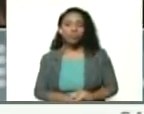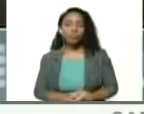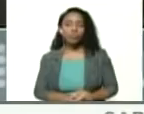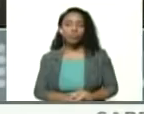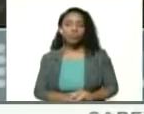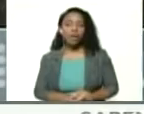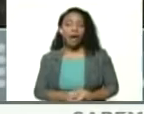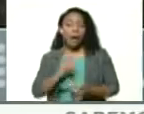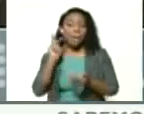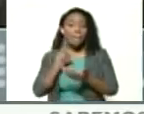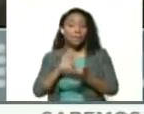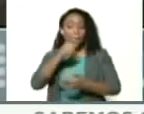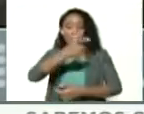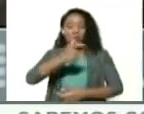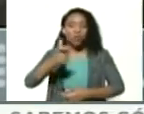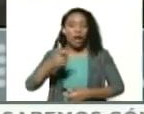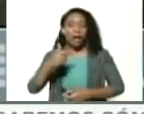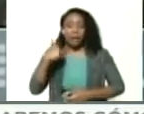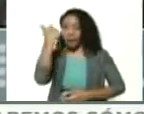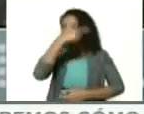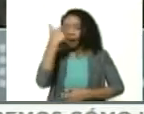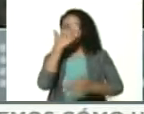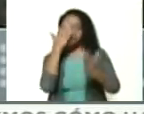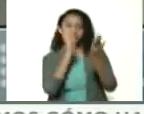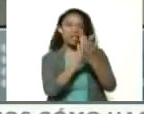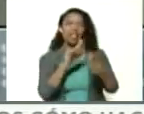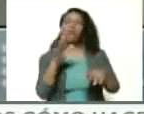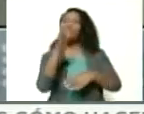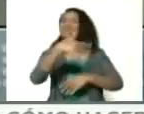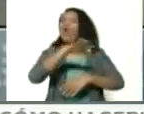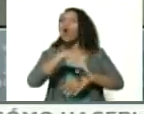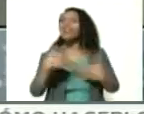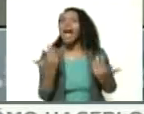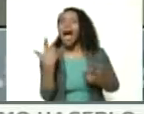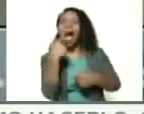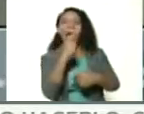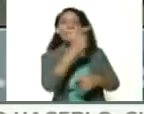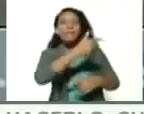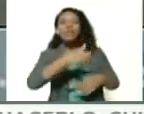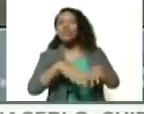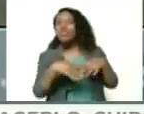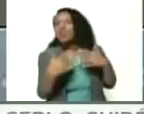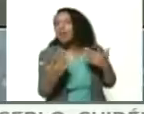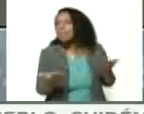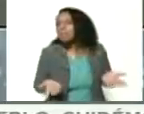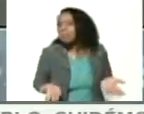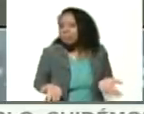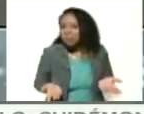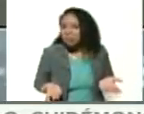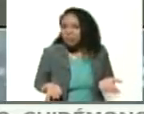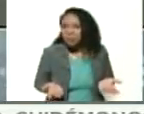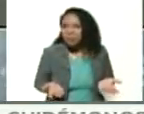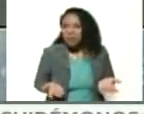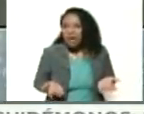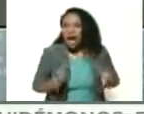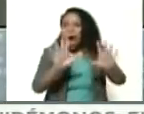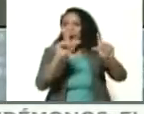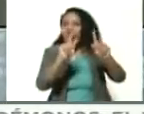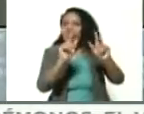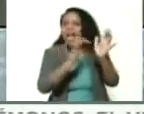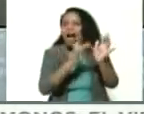Y los protagonistas que dieron la cara. ¿Dónde están los protagonistas del 11 de